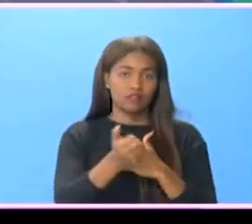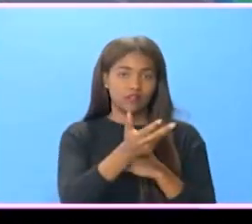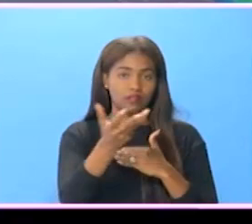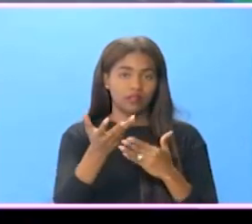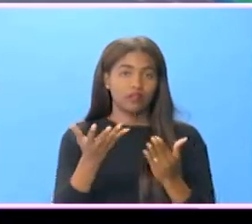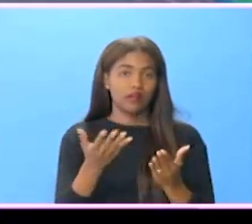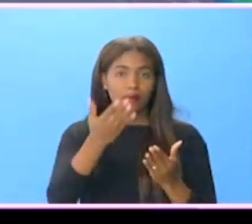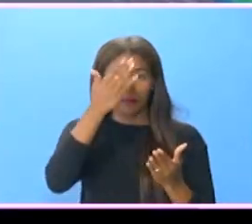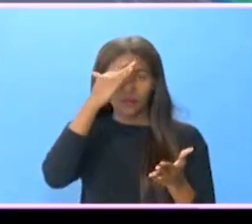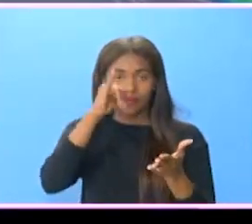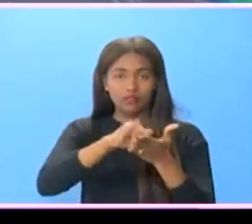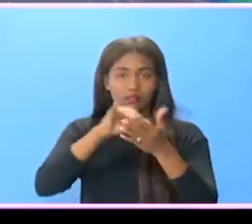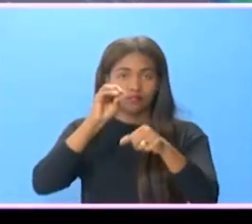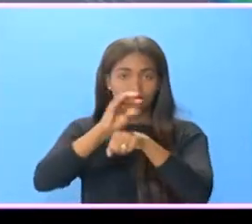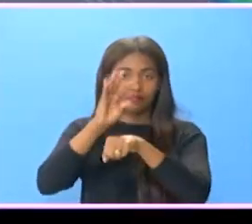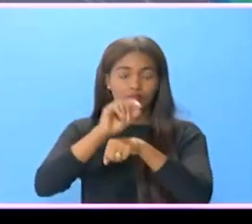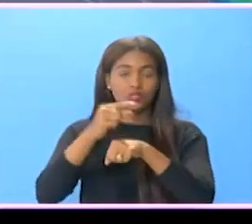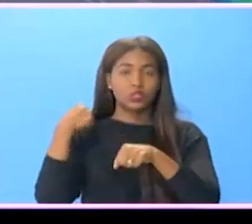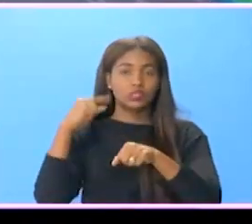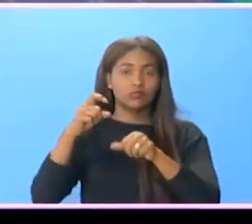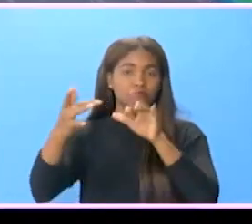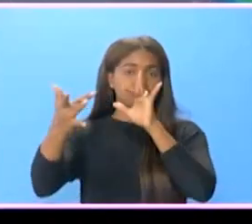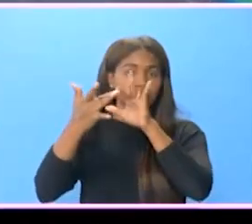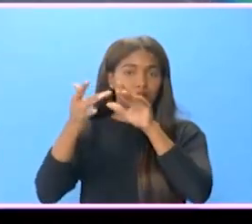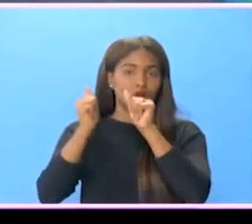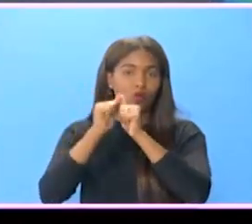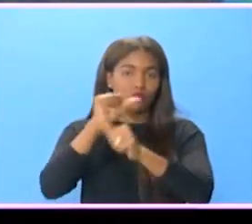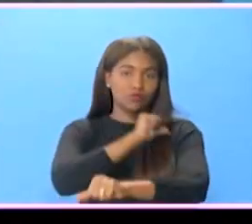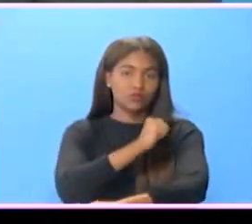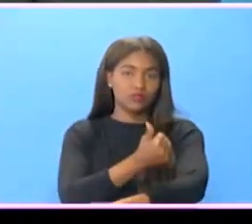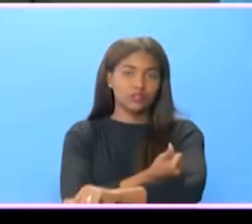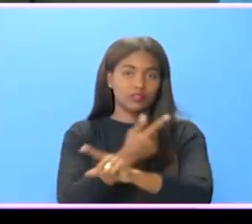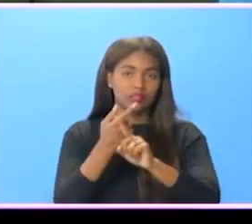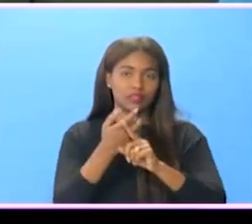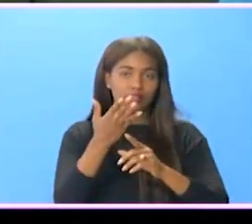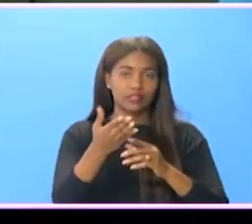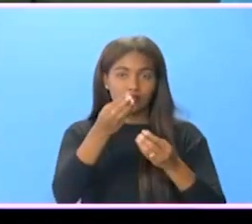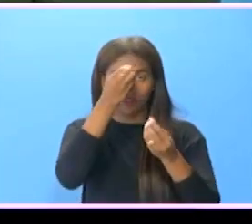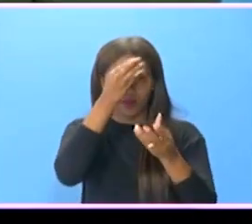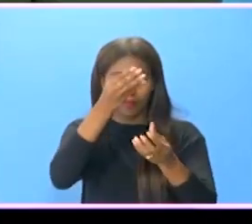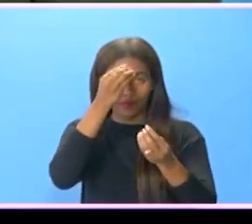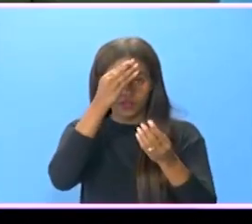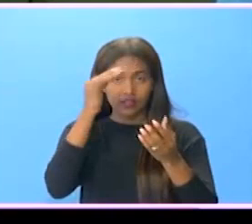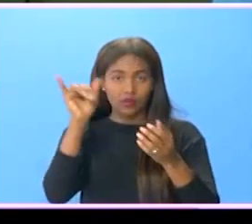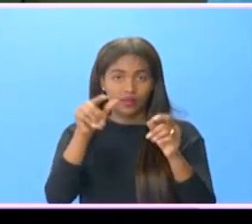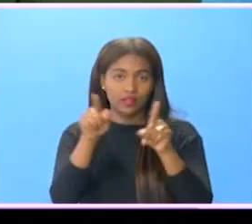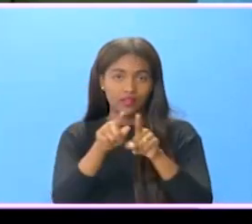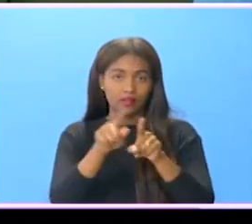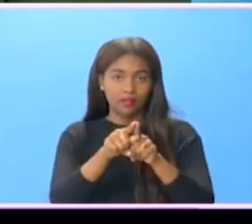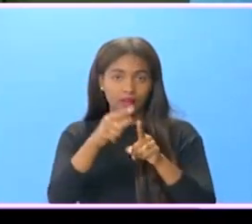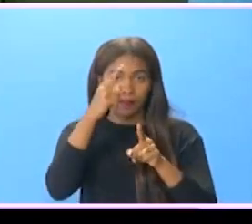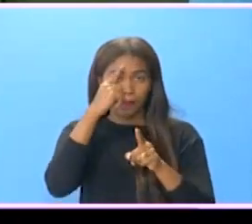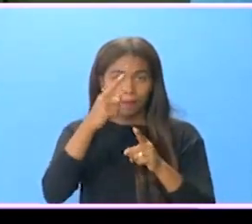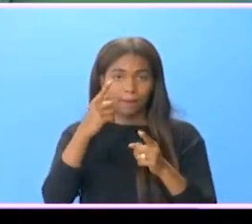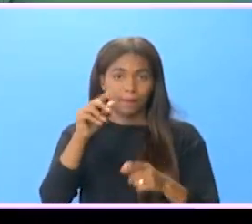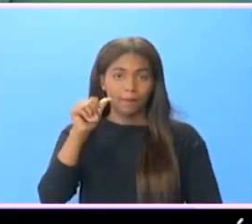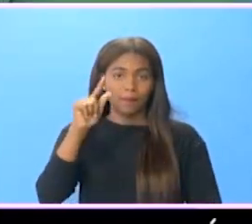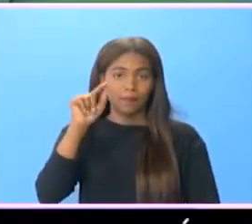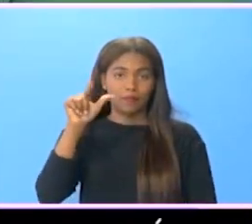algunas restricciones, por lo cual recomendamos ponerse en contacto con las autoridades locales de protección civil, al igual que en la